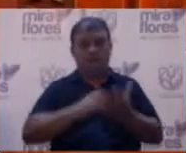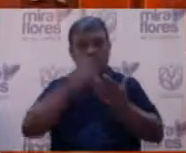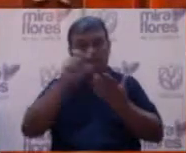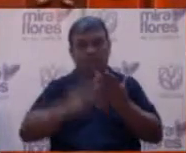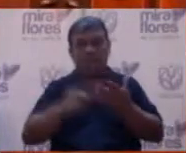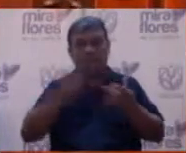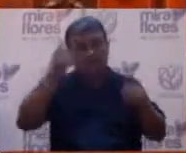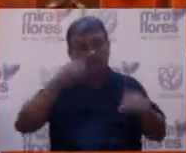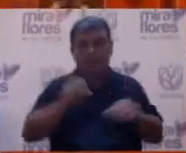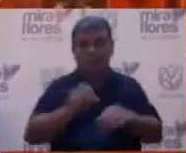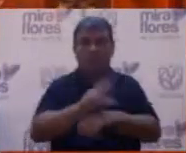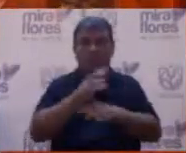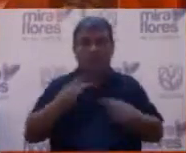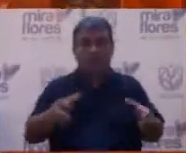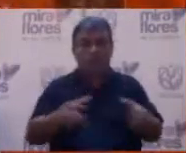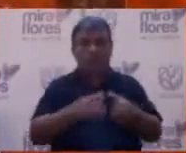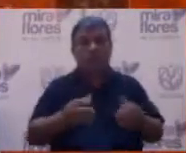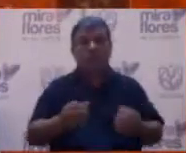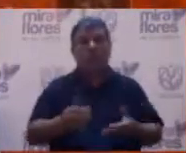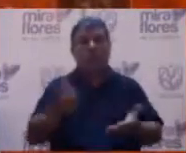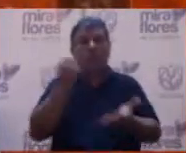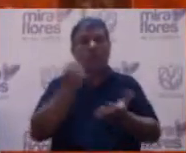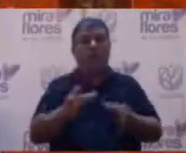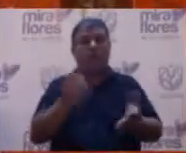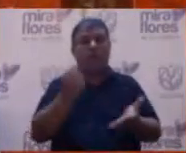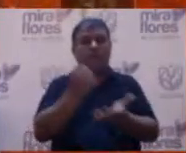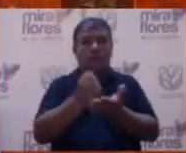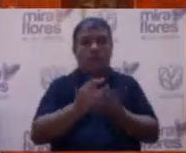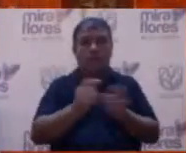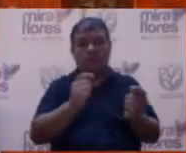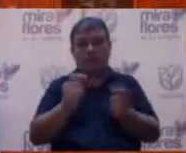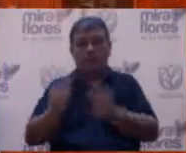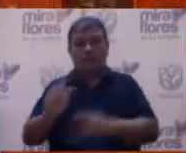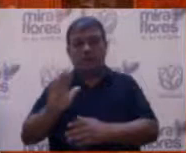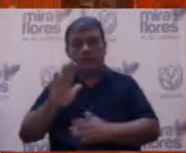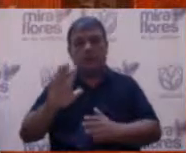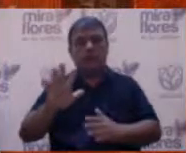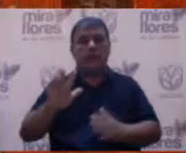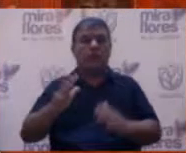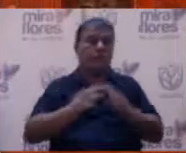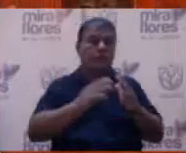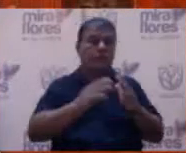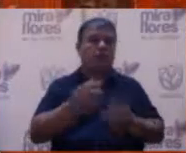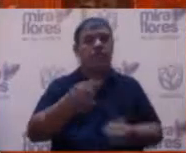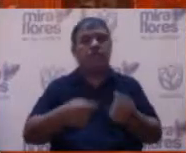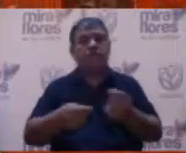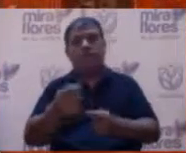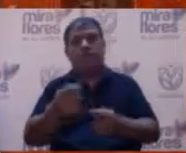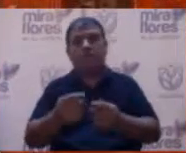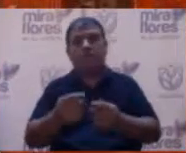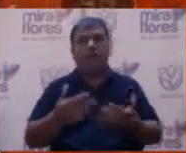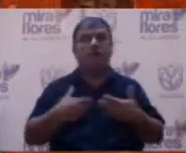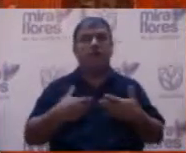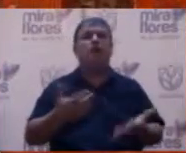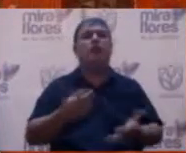Proyecto de acuerdo del Consejo que aprueba la donación de 5 bienes muebles dados de baja, cuyo valor asciende a